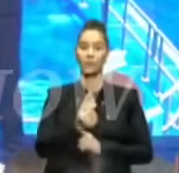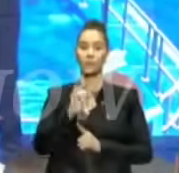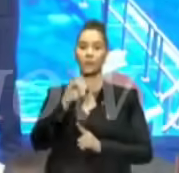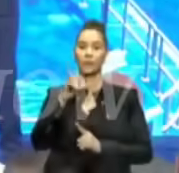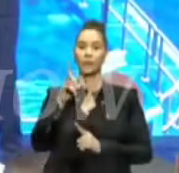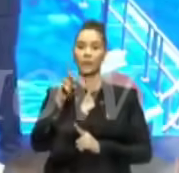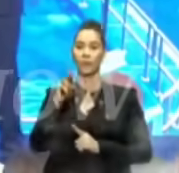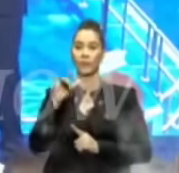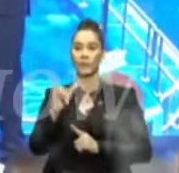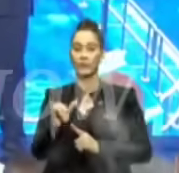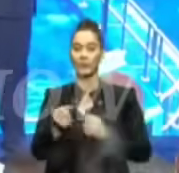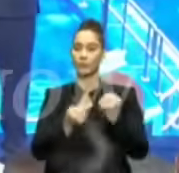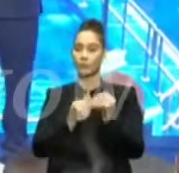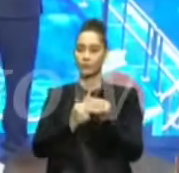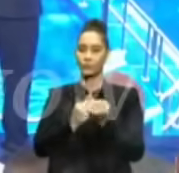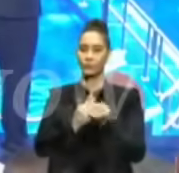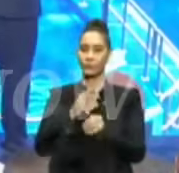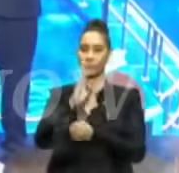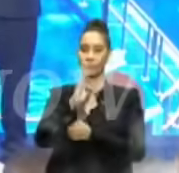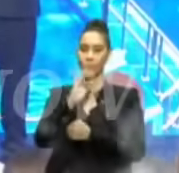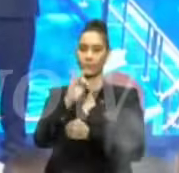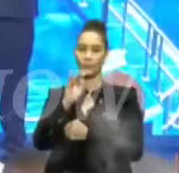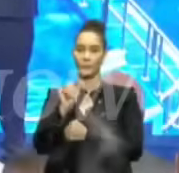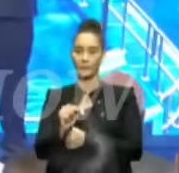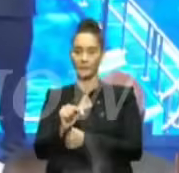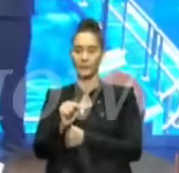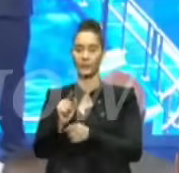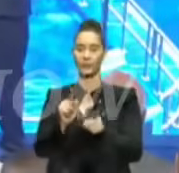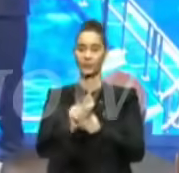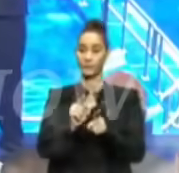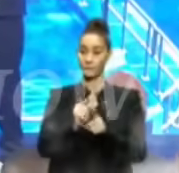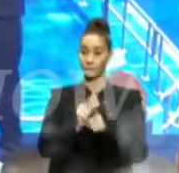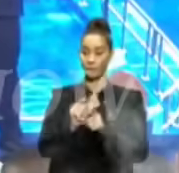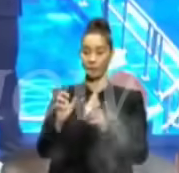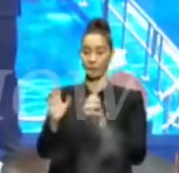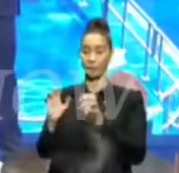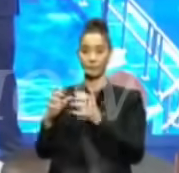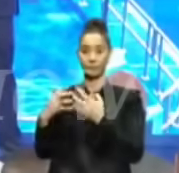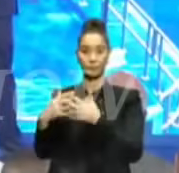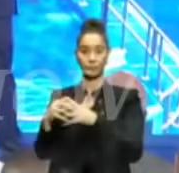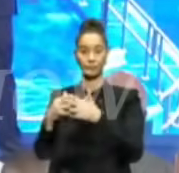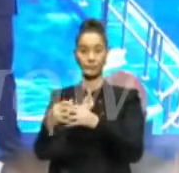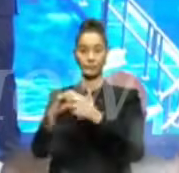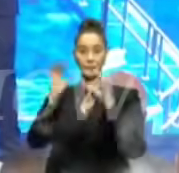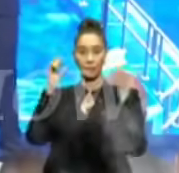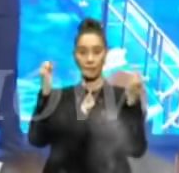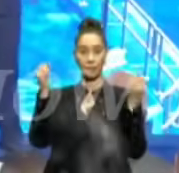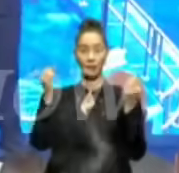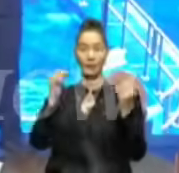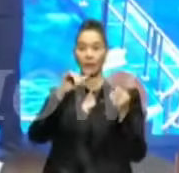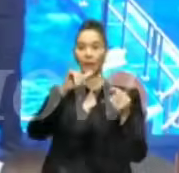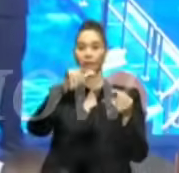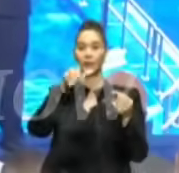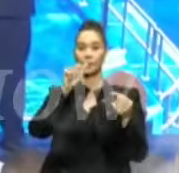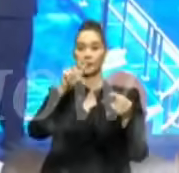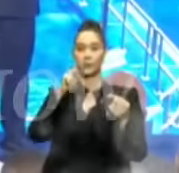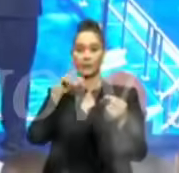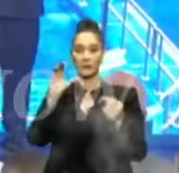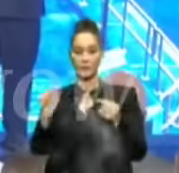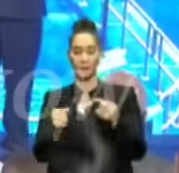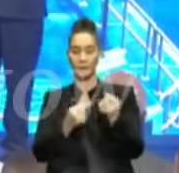indri con el apoyo del bit y también con la agencia japonesa con la yaica de